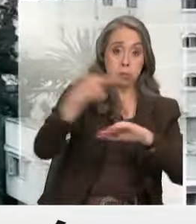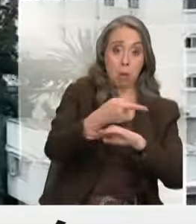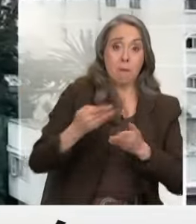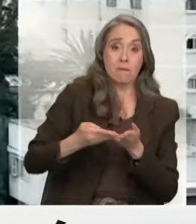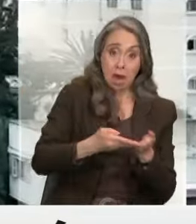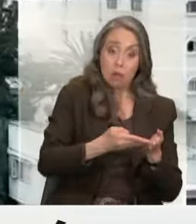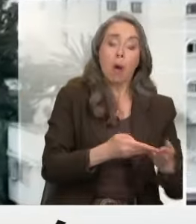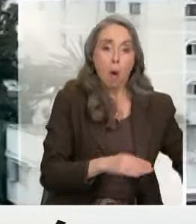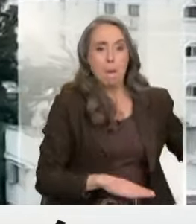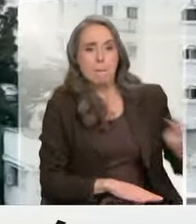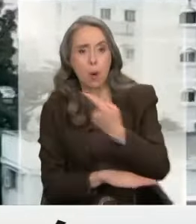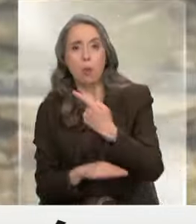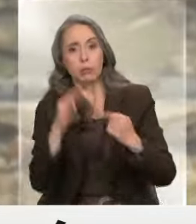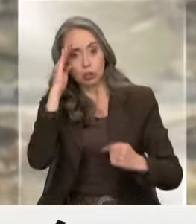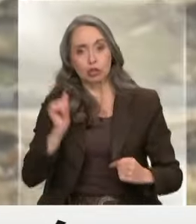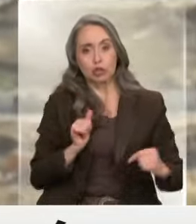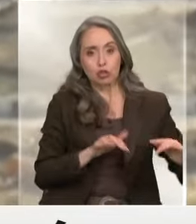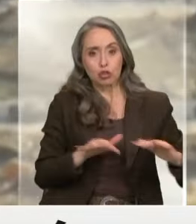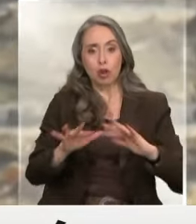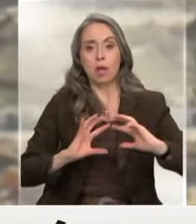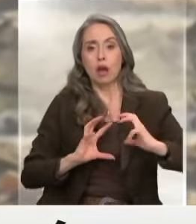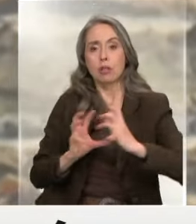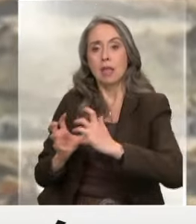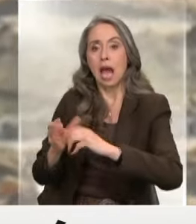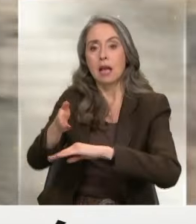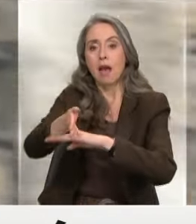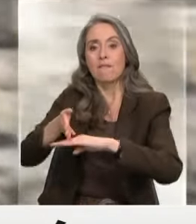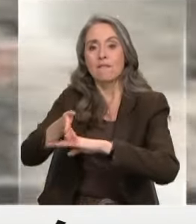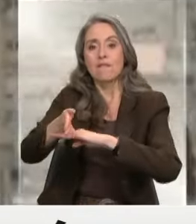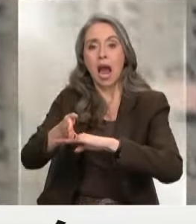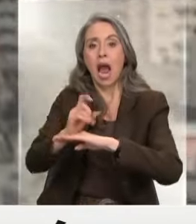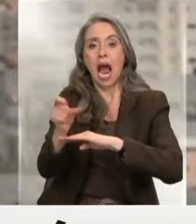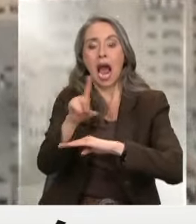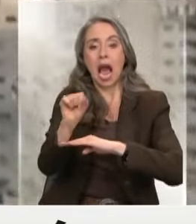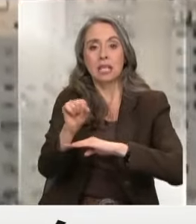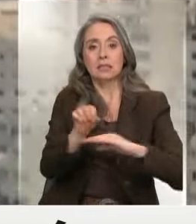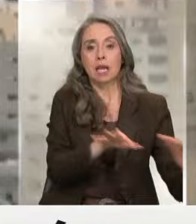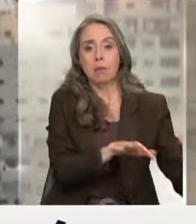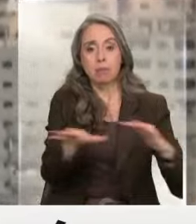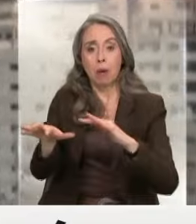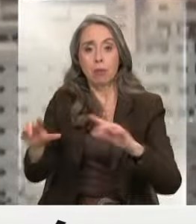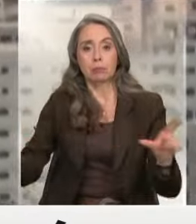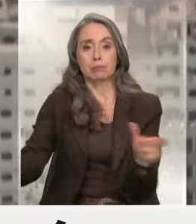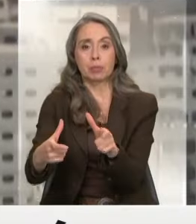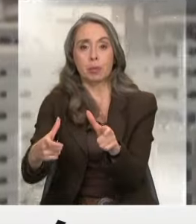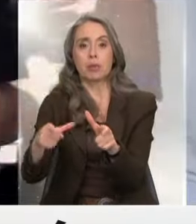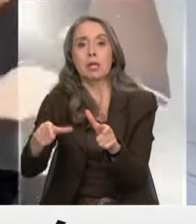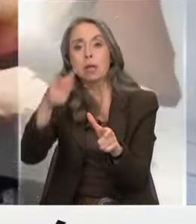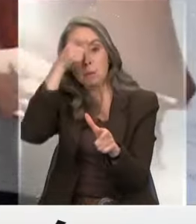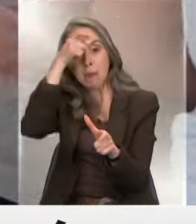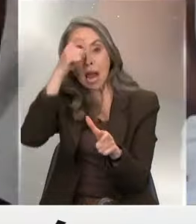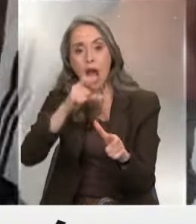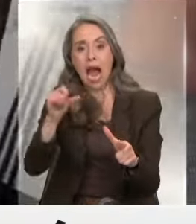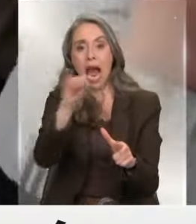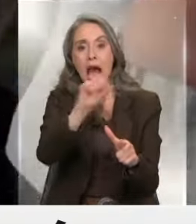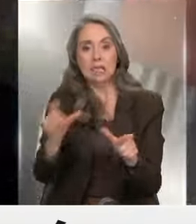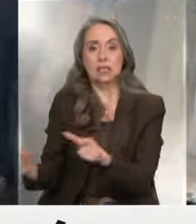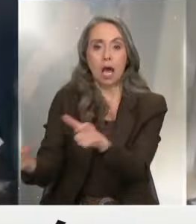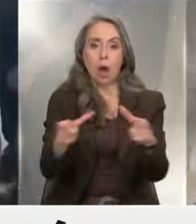más duras, movilizó soldados y tanques a la franja de Gaza y ordenó el asedio completo al enclave palestino,